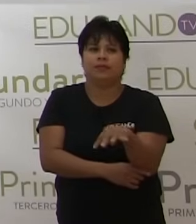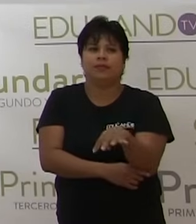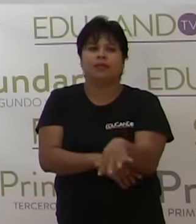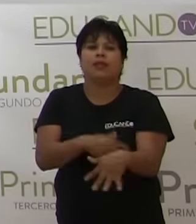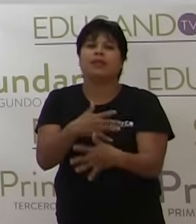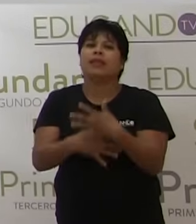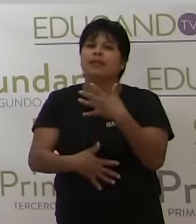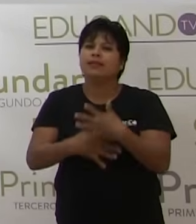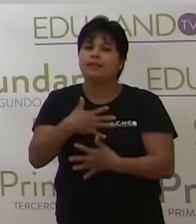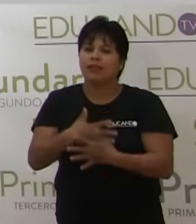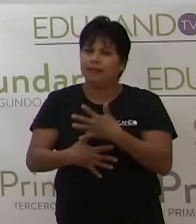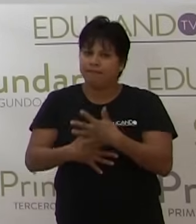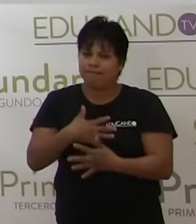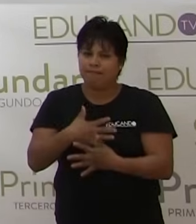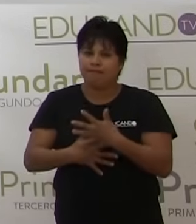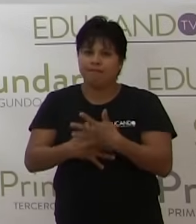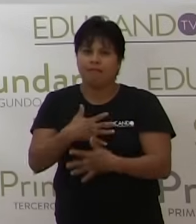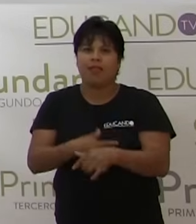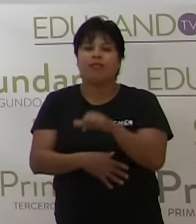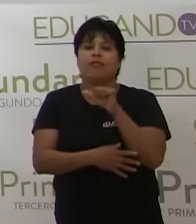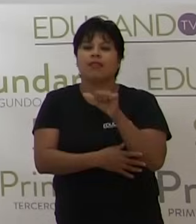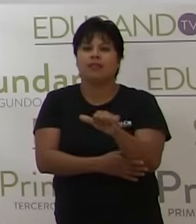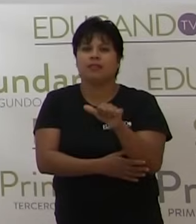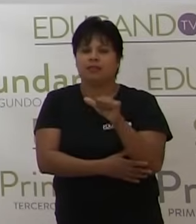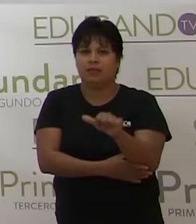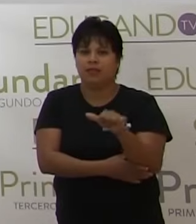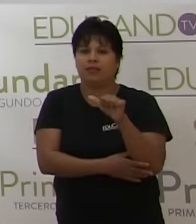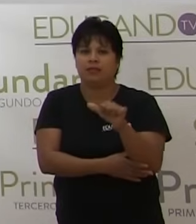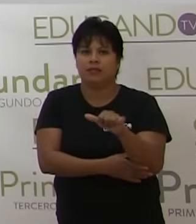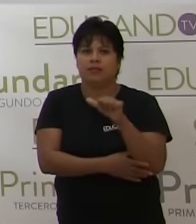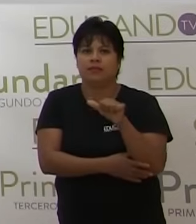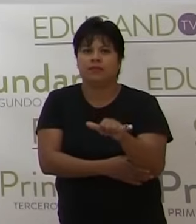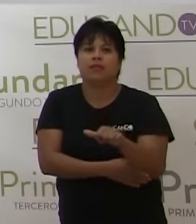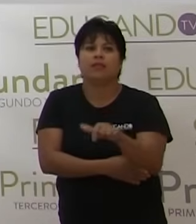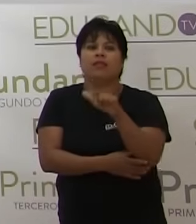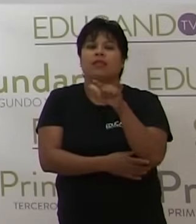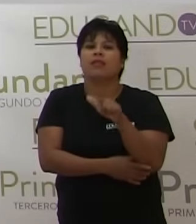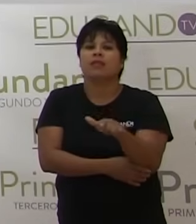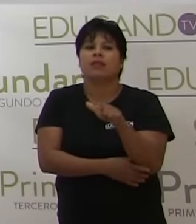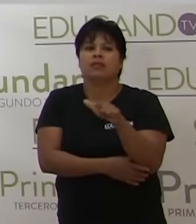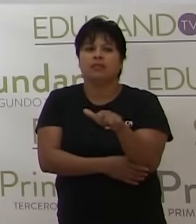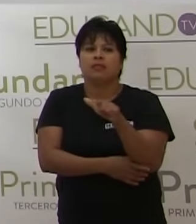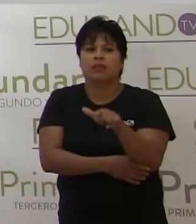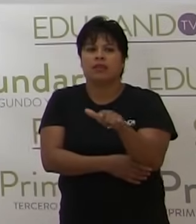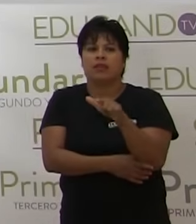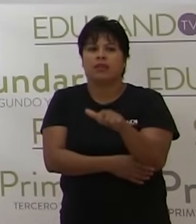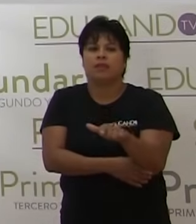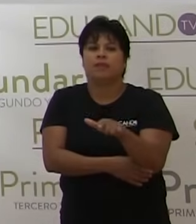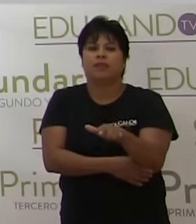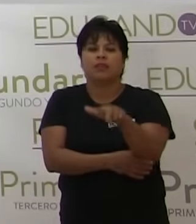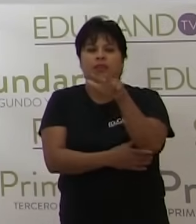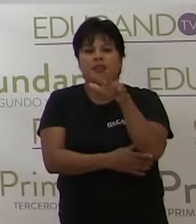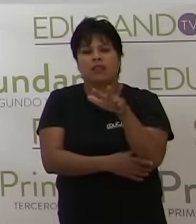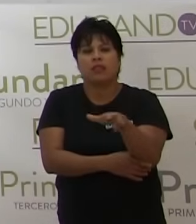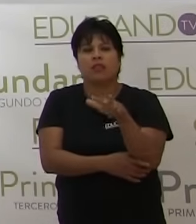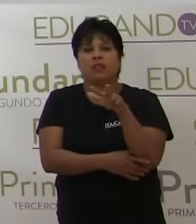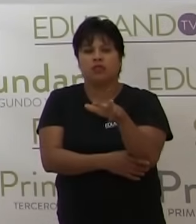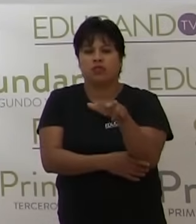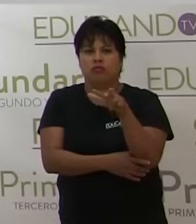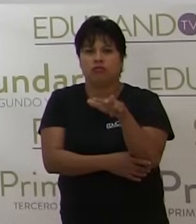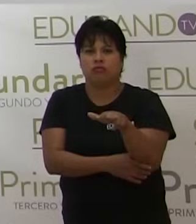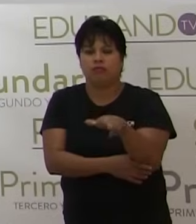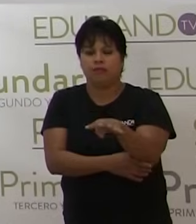14 15 16 17